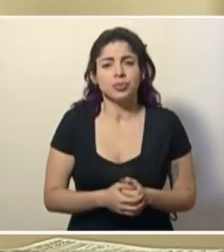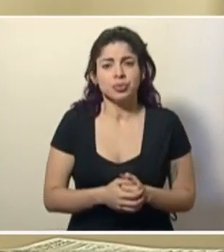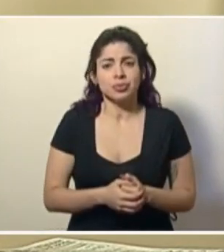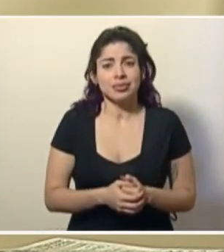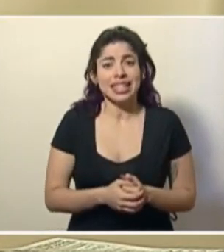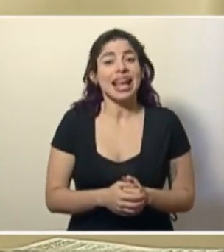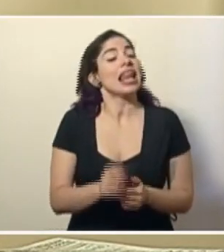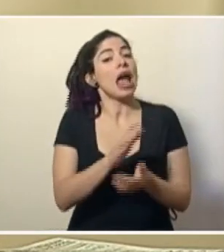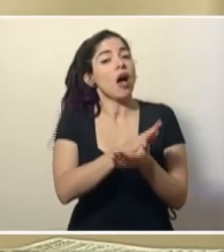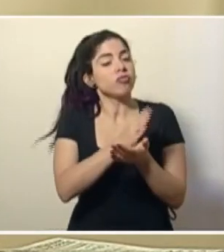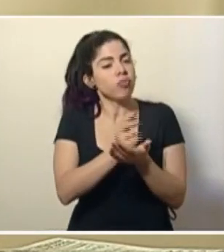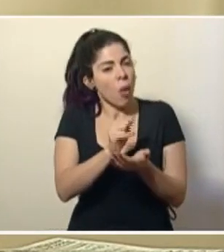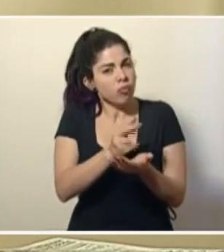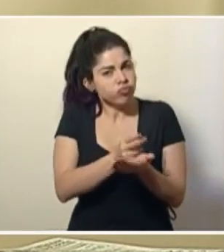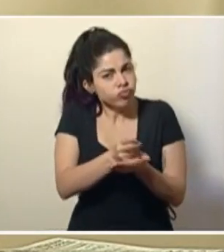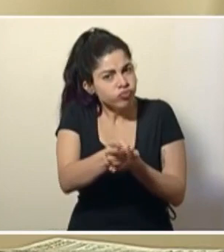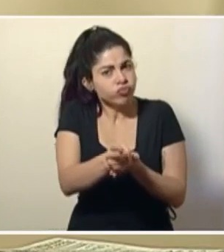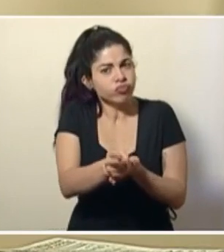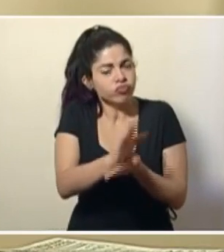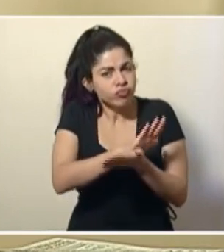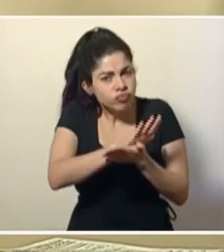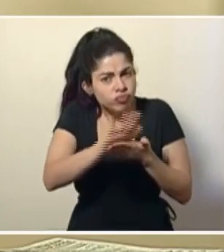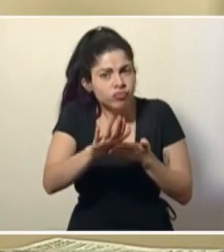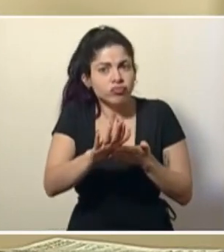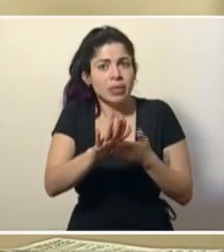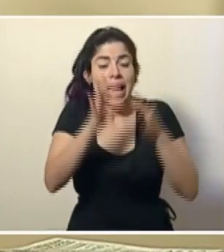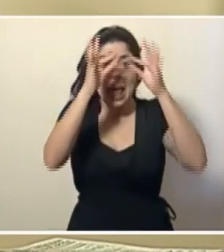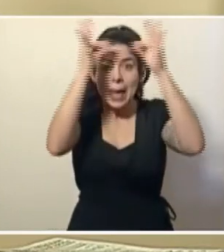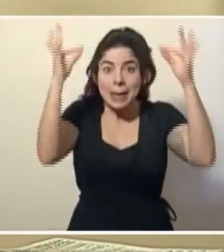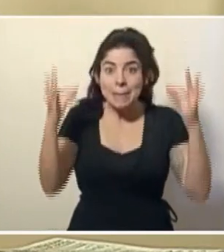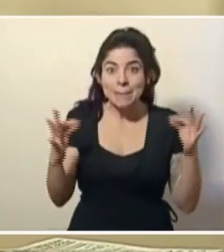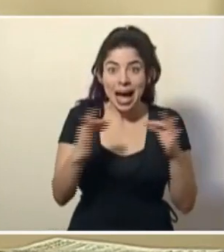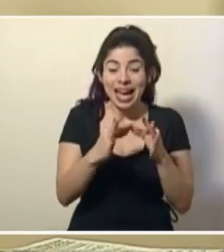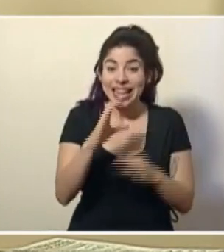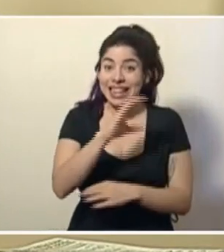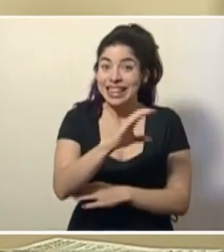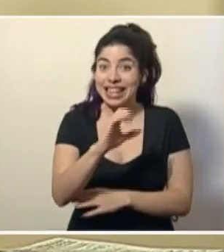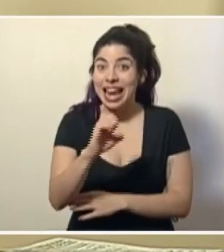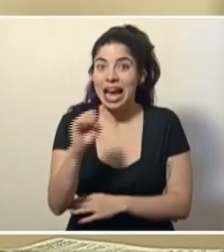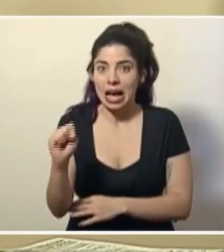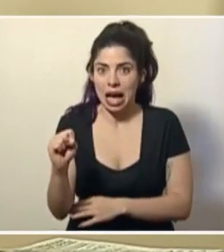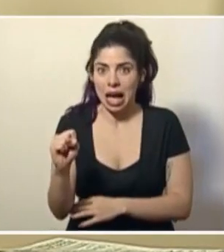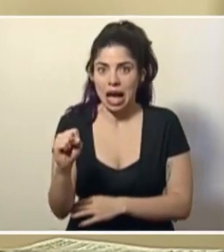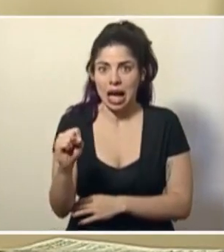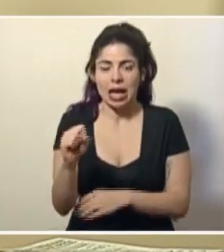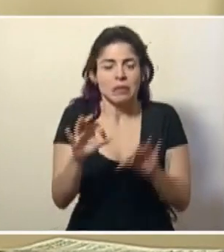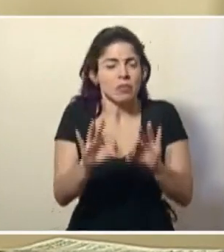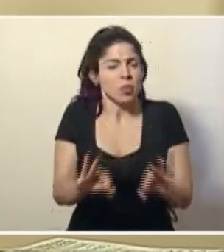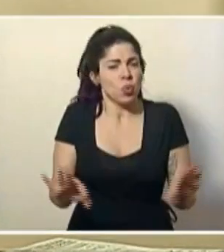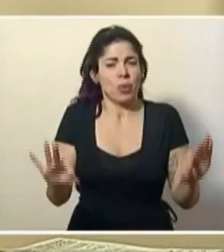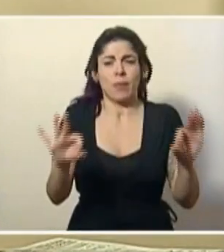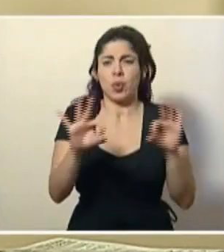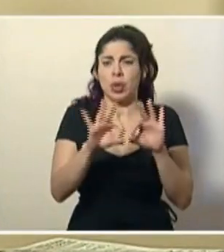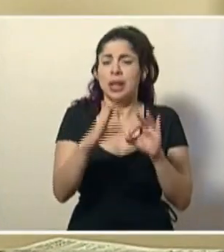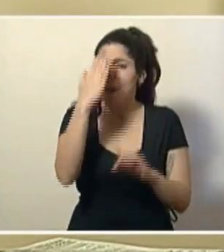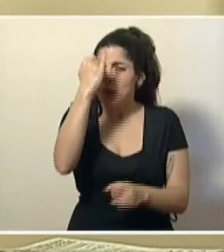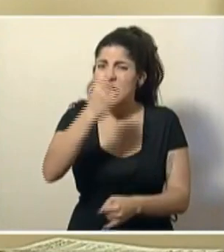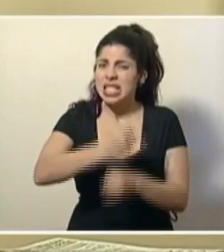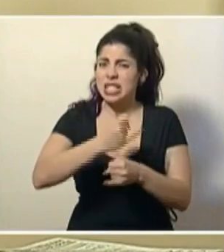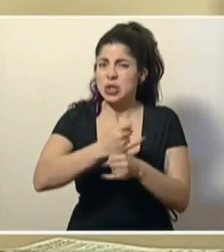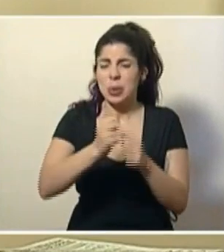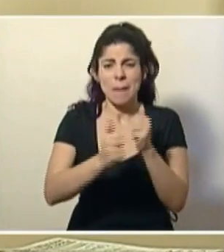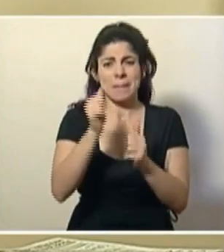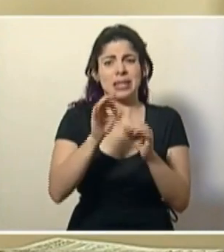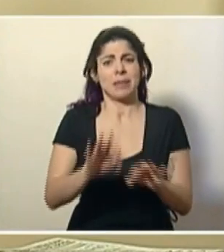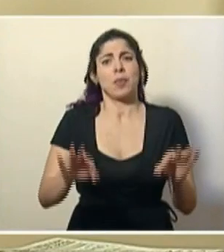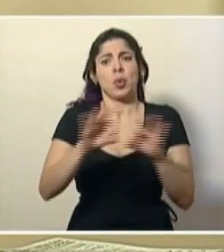La legitimidad, la imagen de la Caja es muy importante, porque es la institución